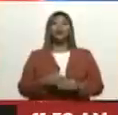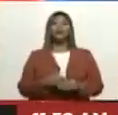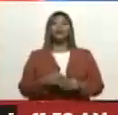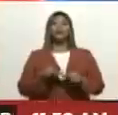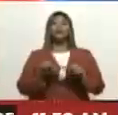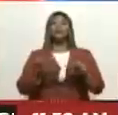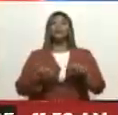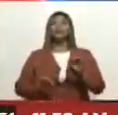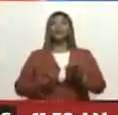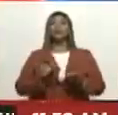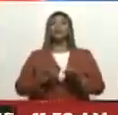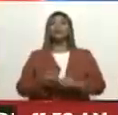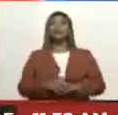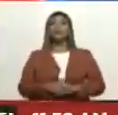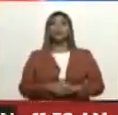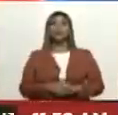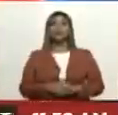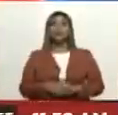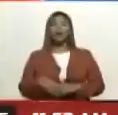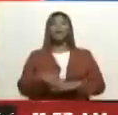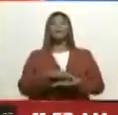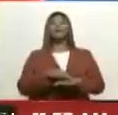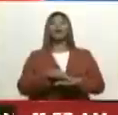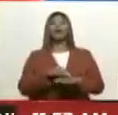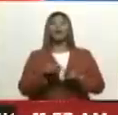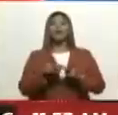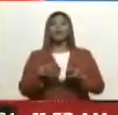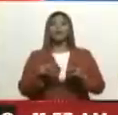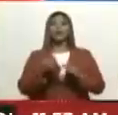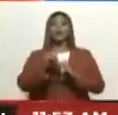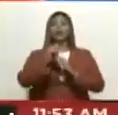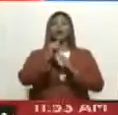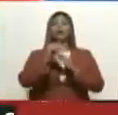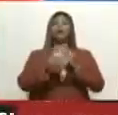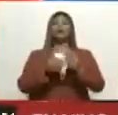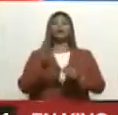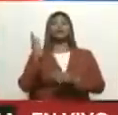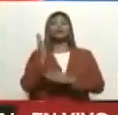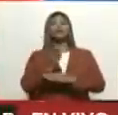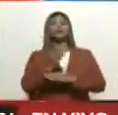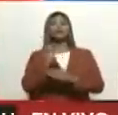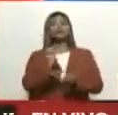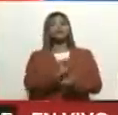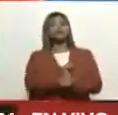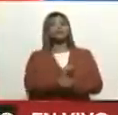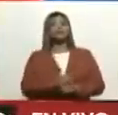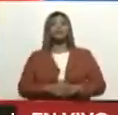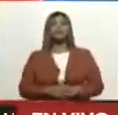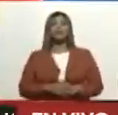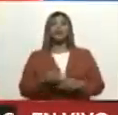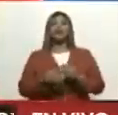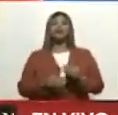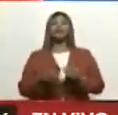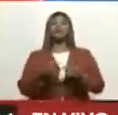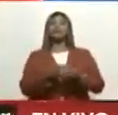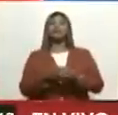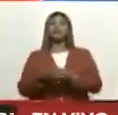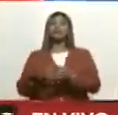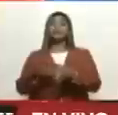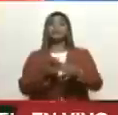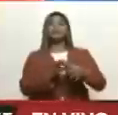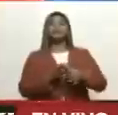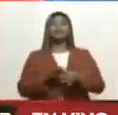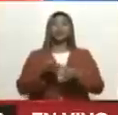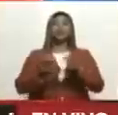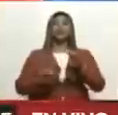de justicia está actuando, el Ministerio Público como líder de la acción penal está actuando, los órganos auxiliares de